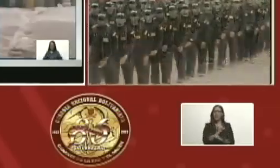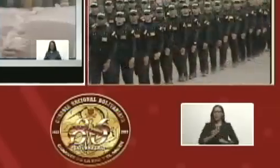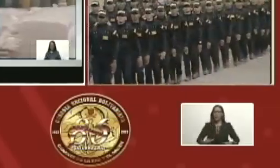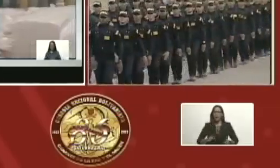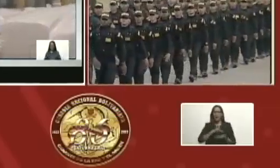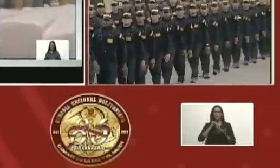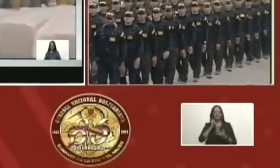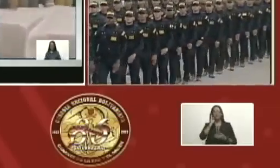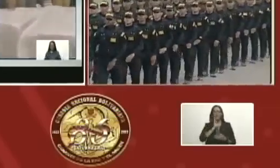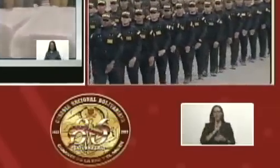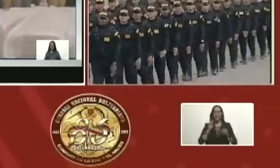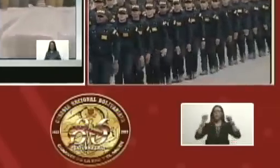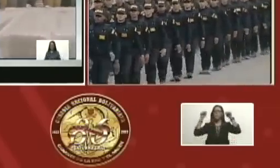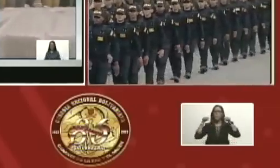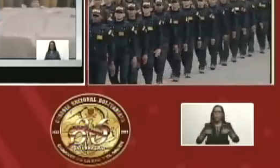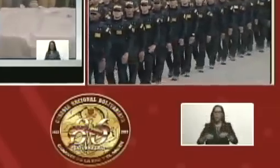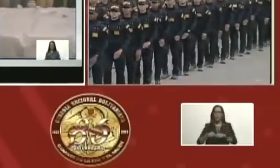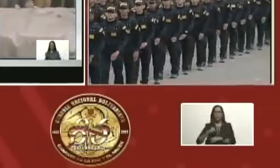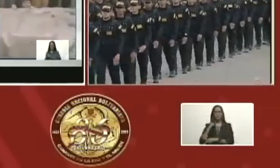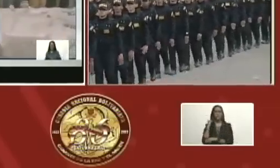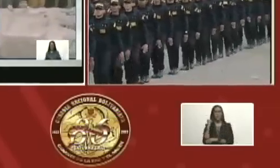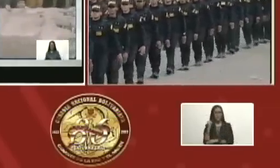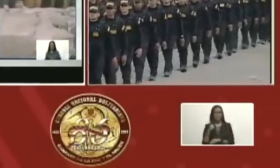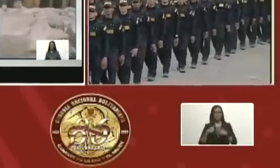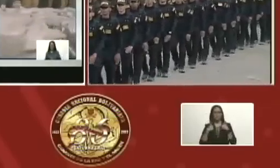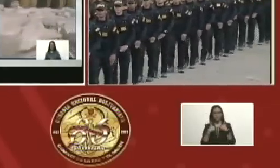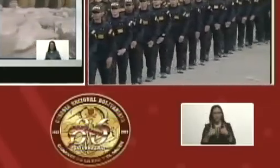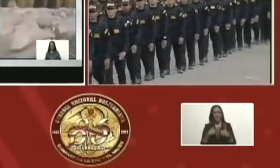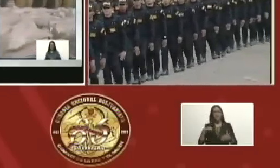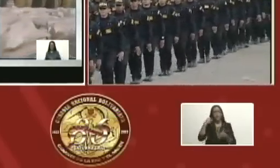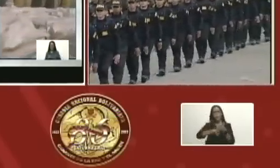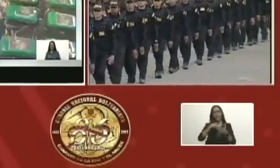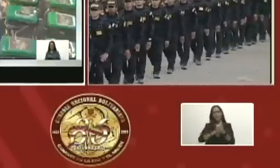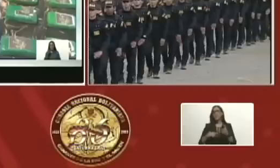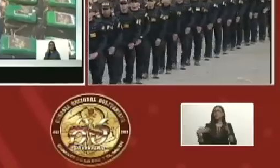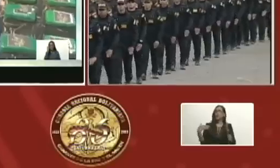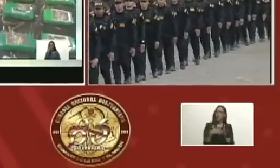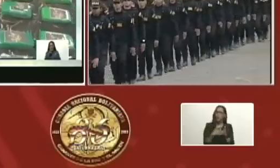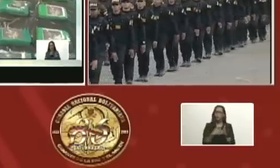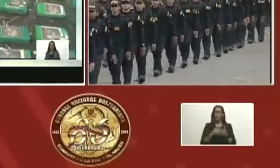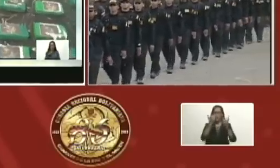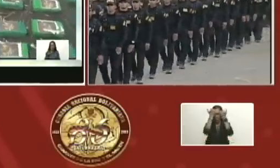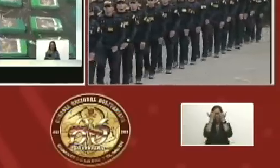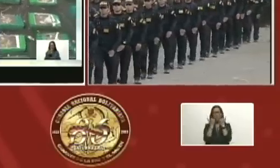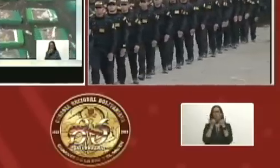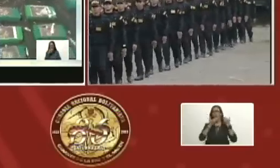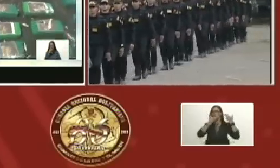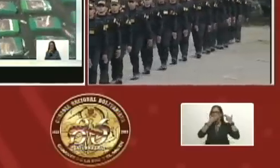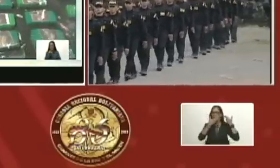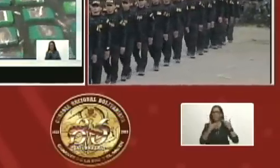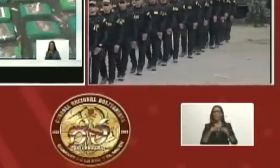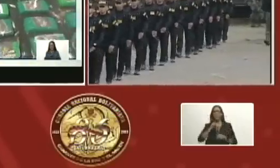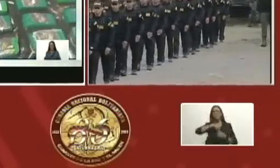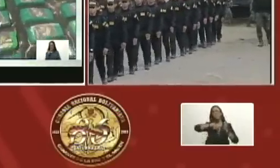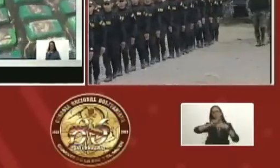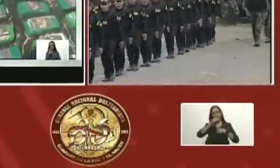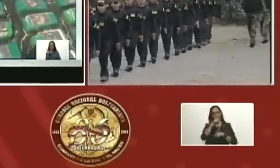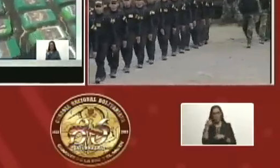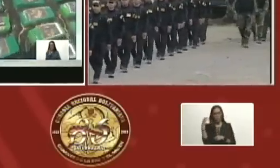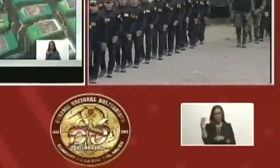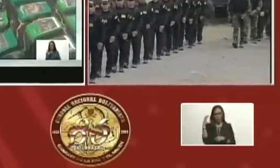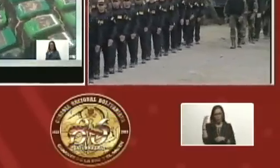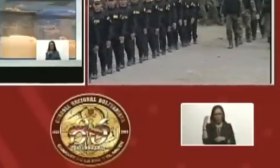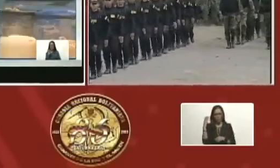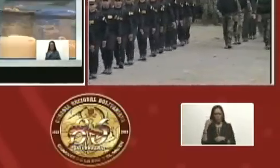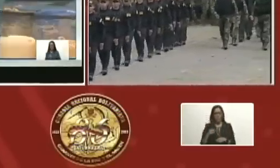Bolivariana, por este éxito en el combate contra los terroristas armados narcotraficantes de Colombia,